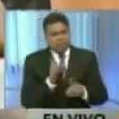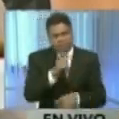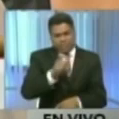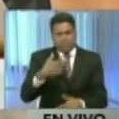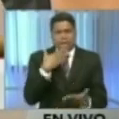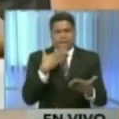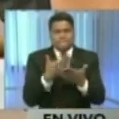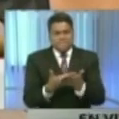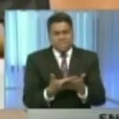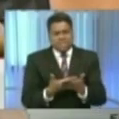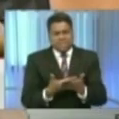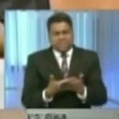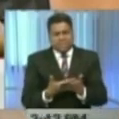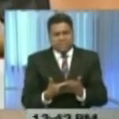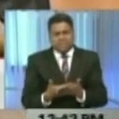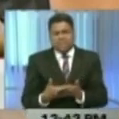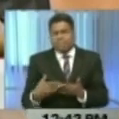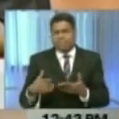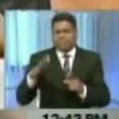clara posición apátrida.